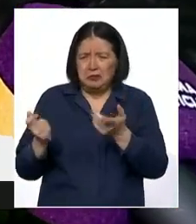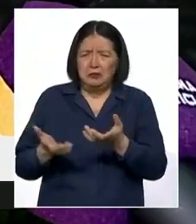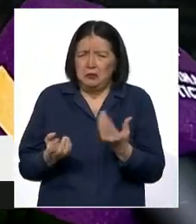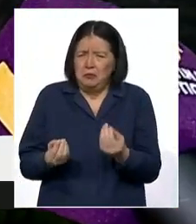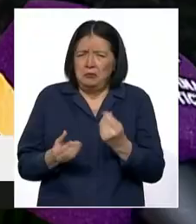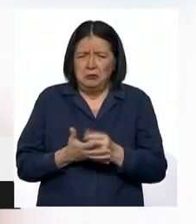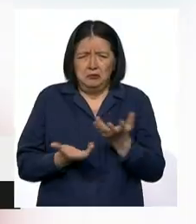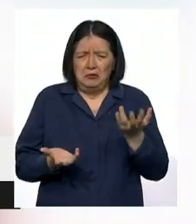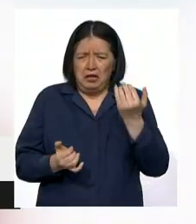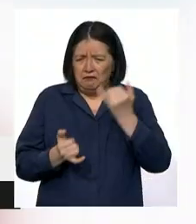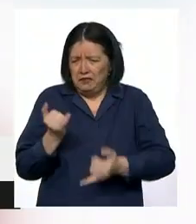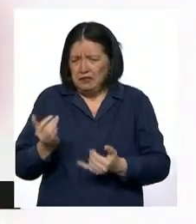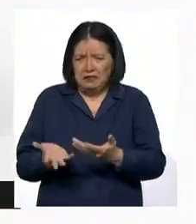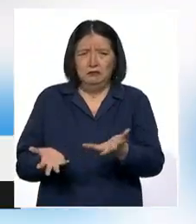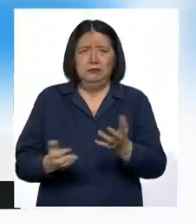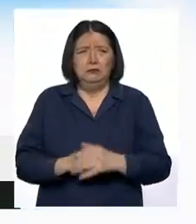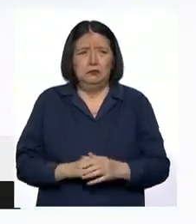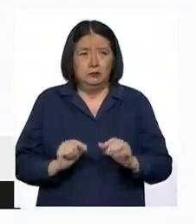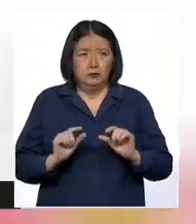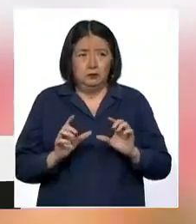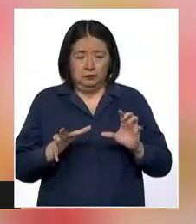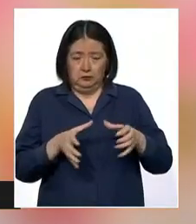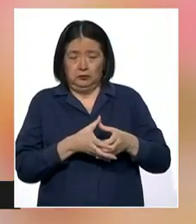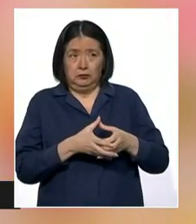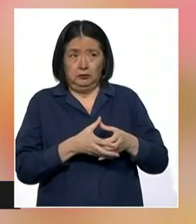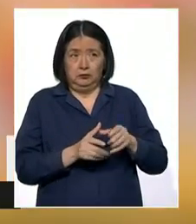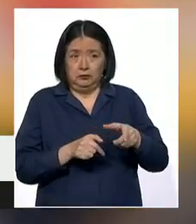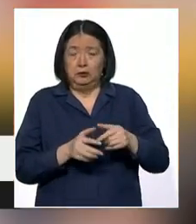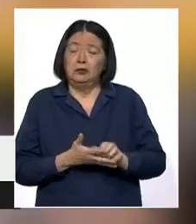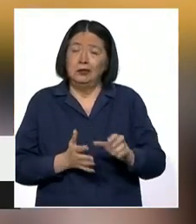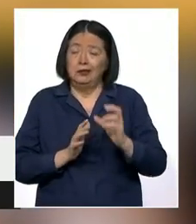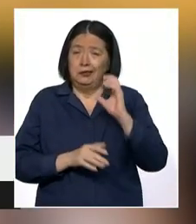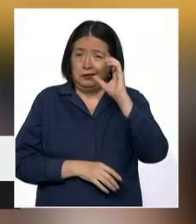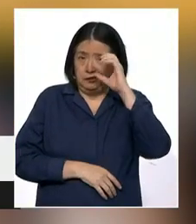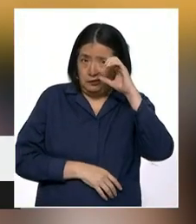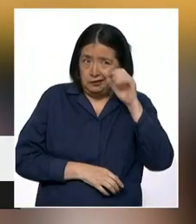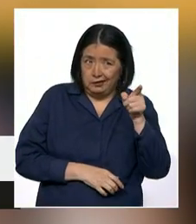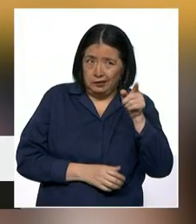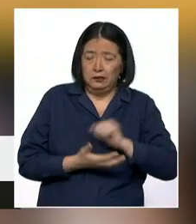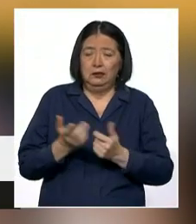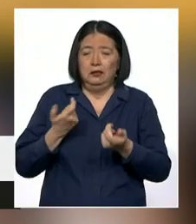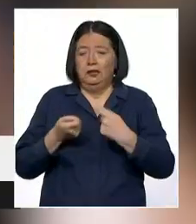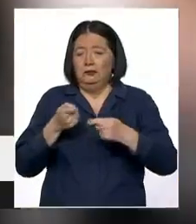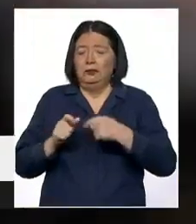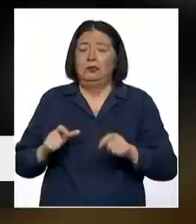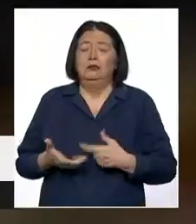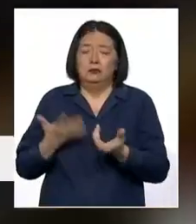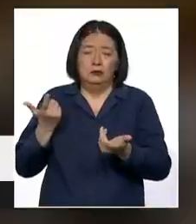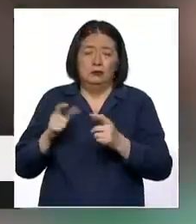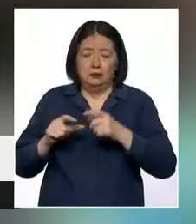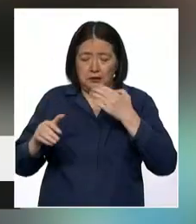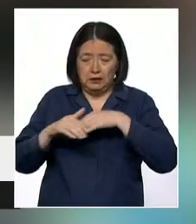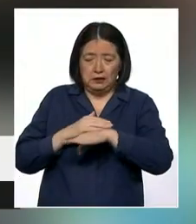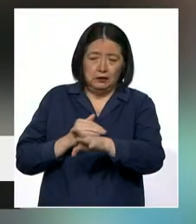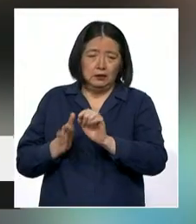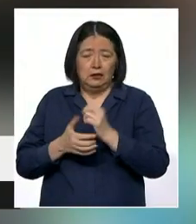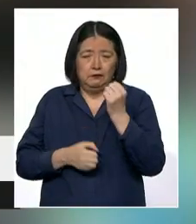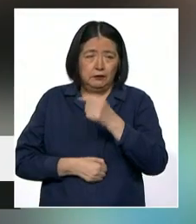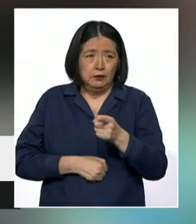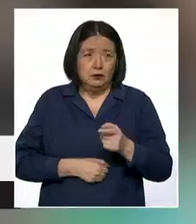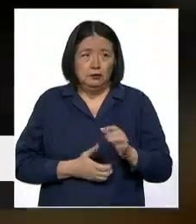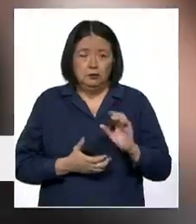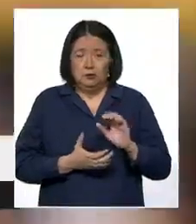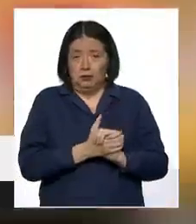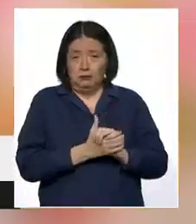así. Doires Group es una de las cuentas de Instagram que promocionó y vendió entradas del evento al que fueron Franco y sus amigos. En